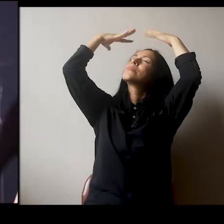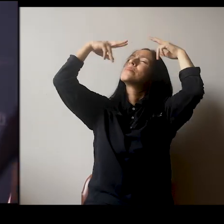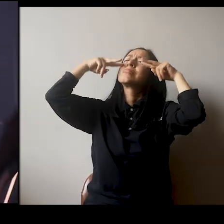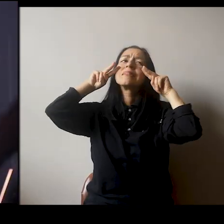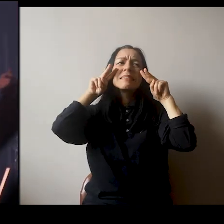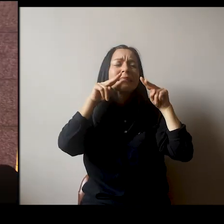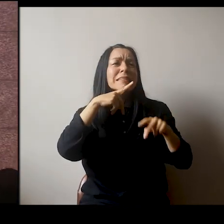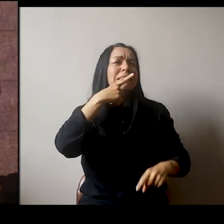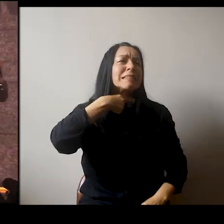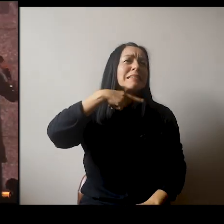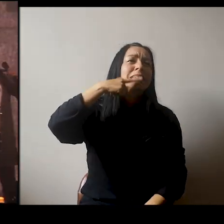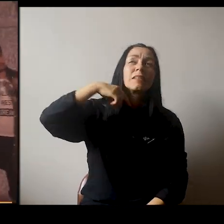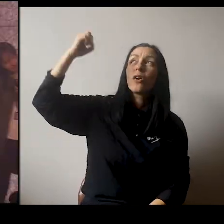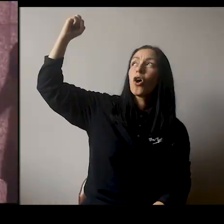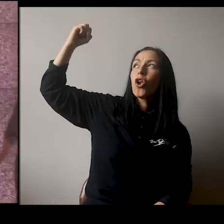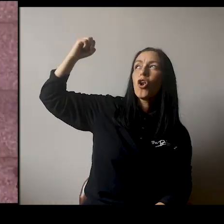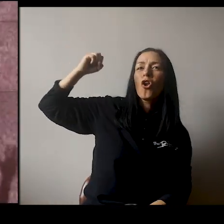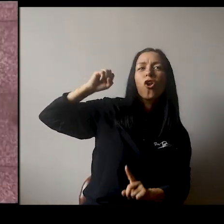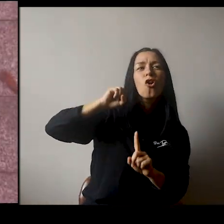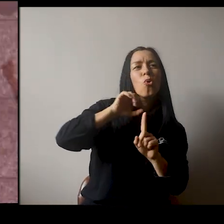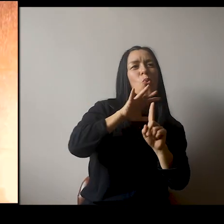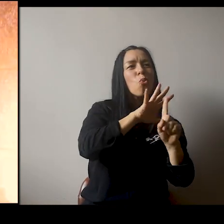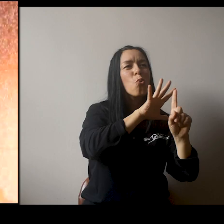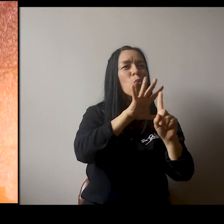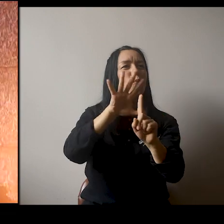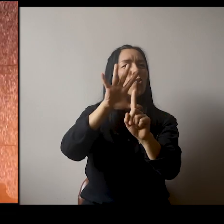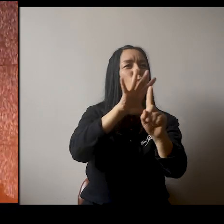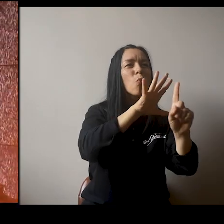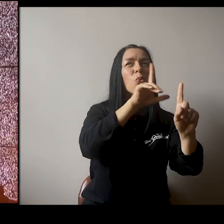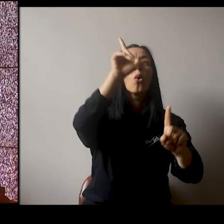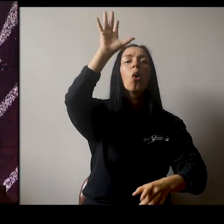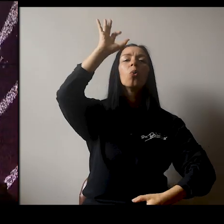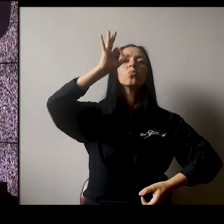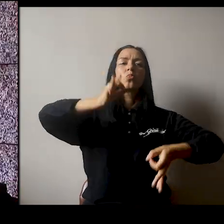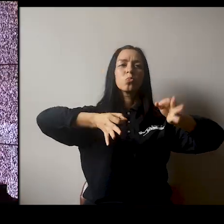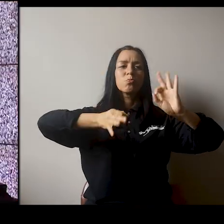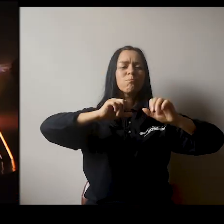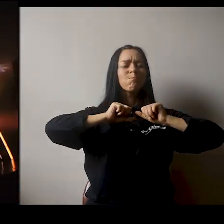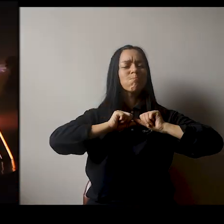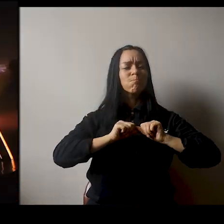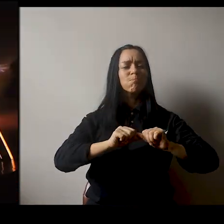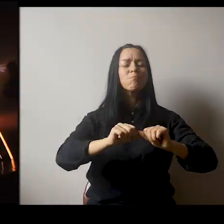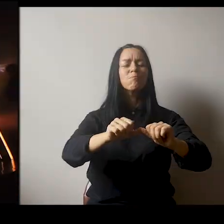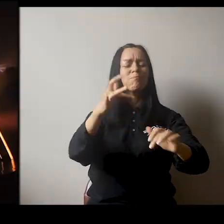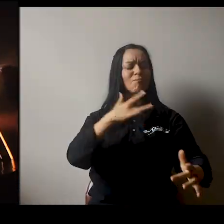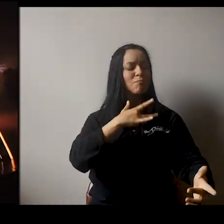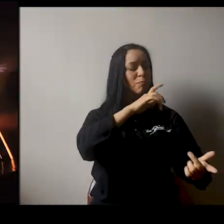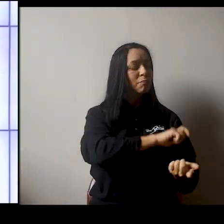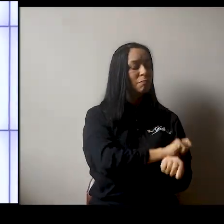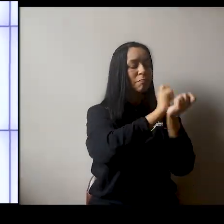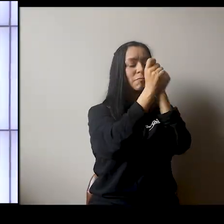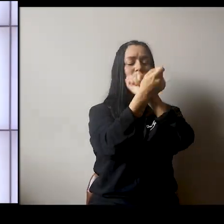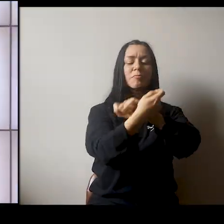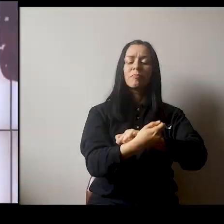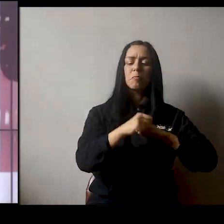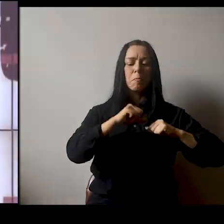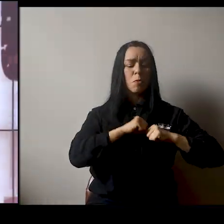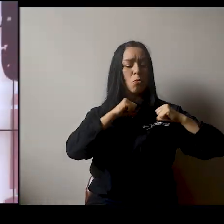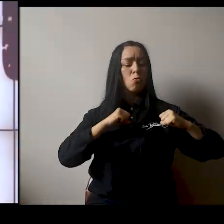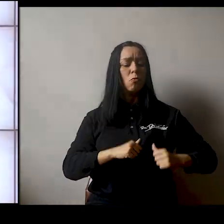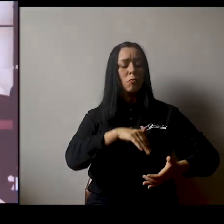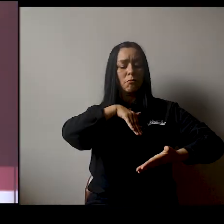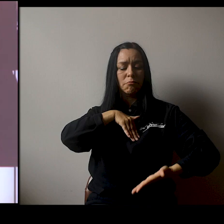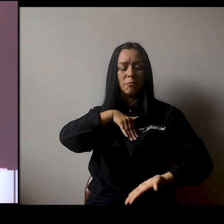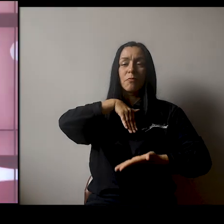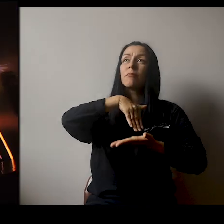presencia. Eres tú mi bendición, con tu luz vas alumbrando a donde yo voy. Tu justicia permanece